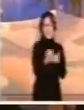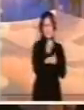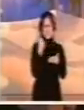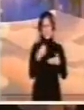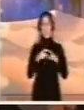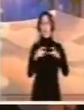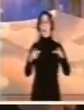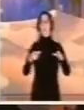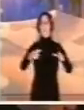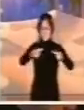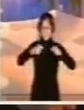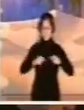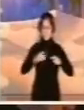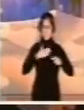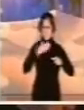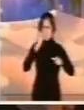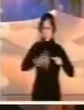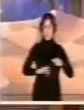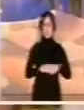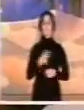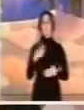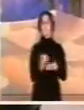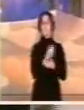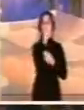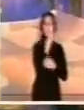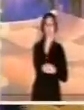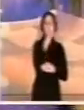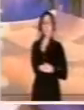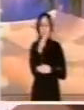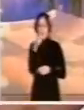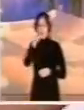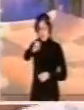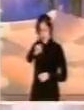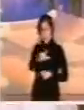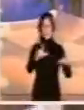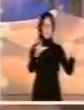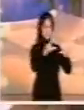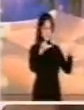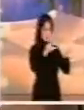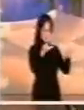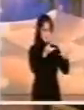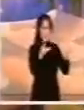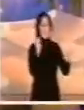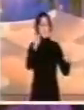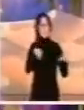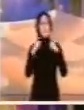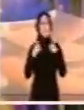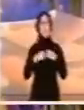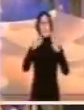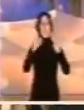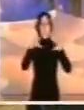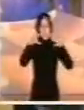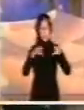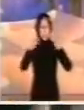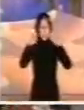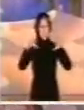Lucía. Yo tengo todo bueno, bonito, barato. Tengo las mejores telas de seda y paños finos de oro, traídos directamente